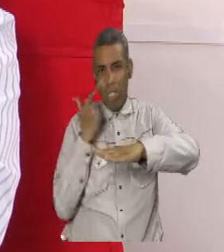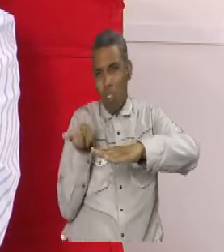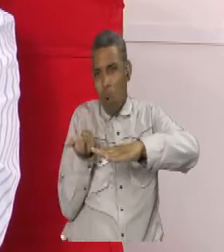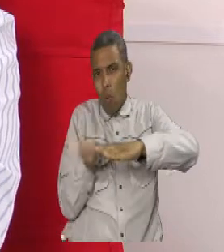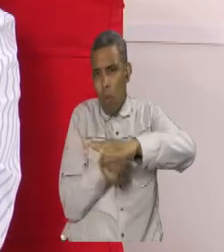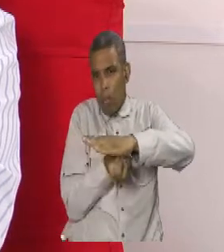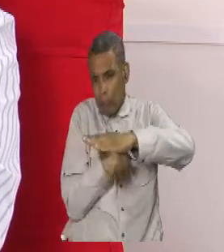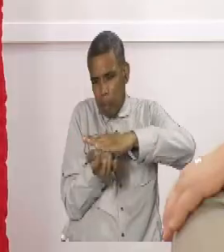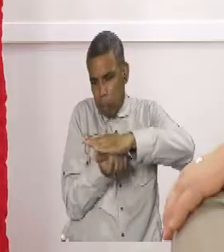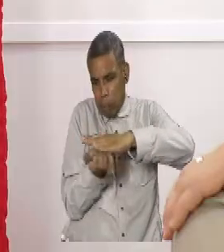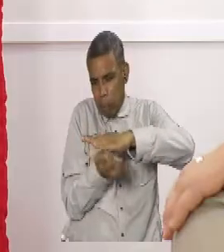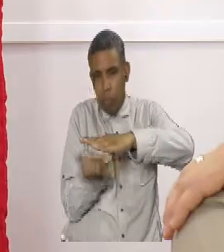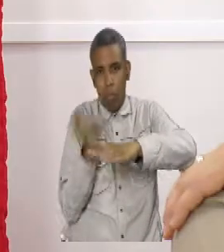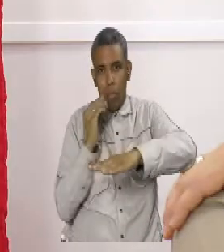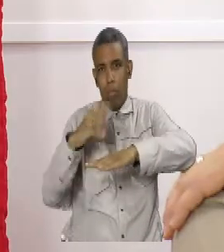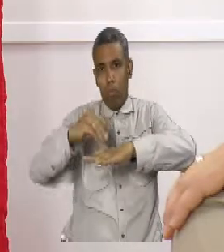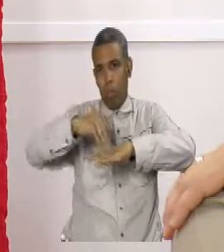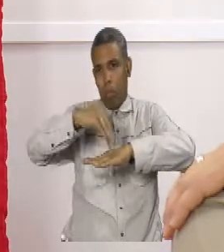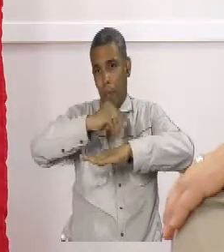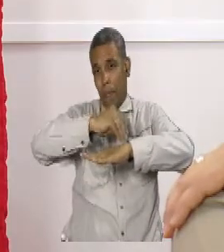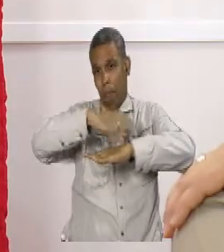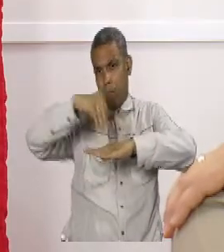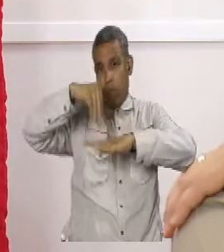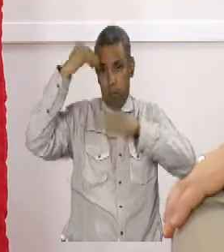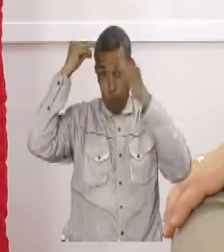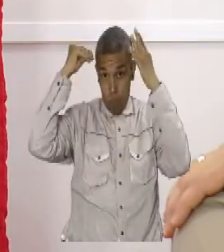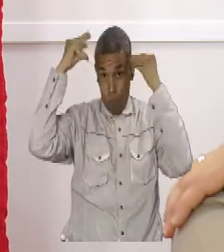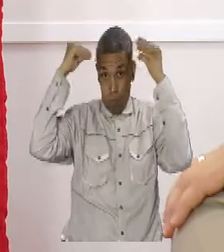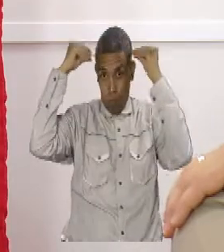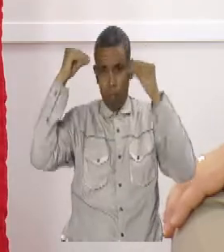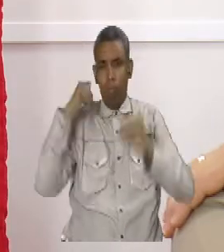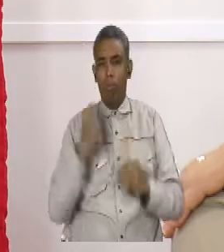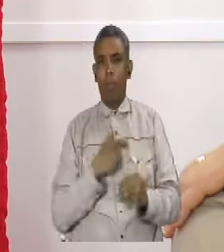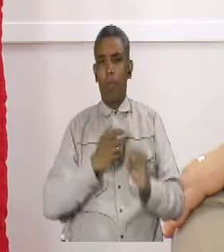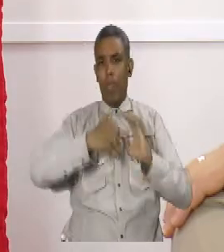Vale, doctor, acá tengo una inquietud al WhatsApp